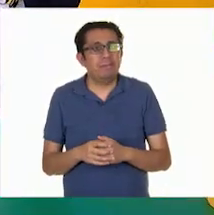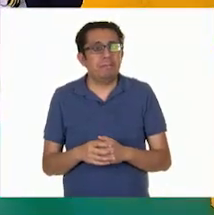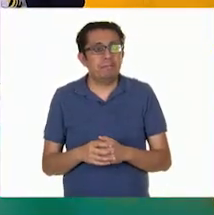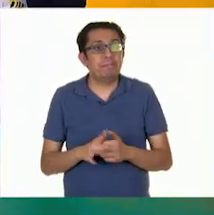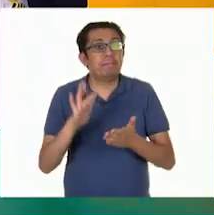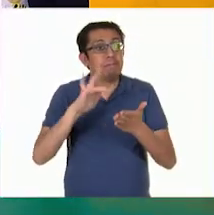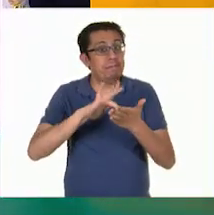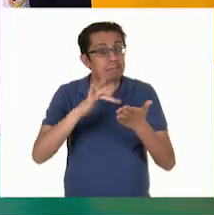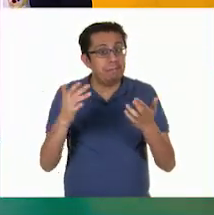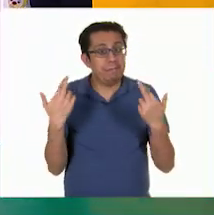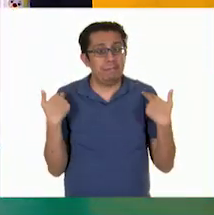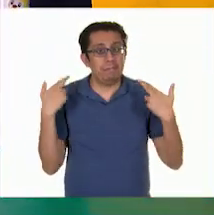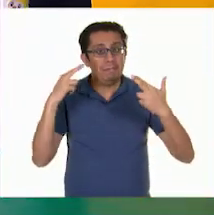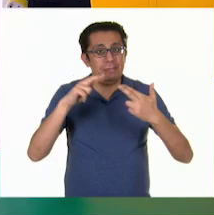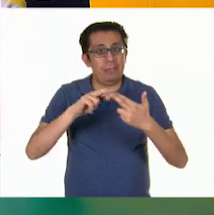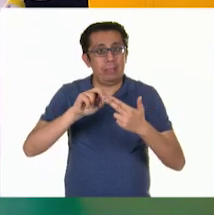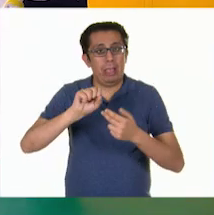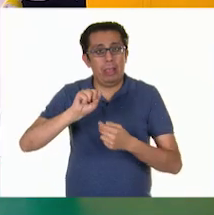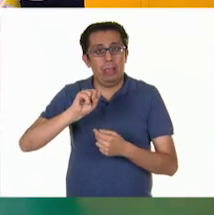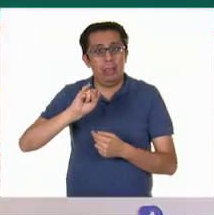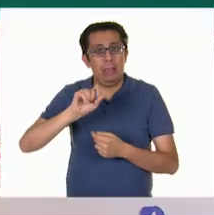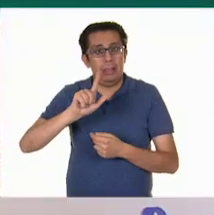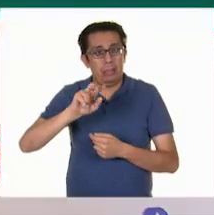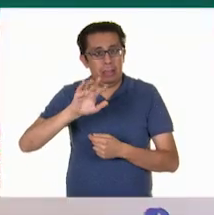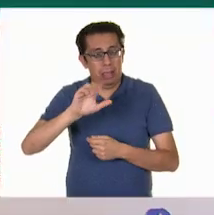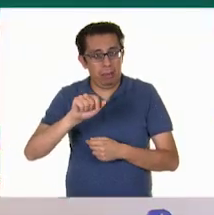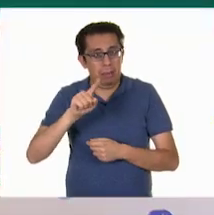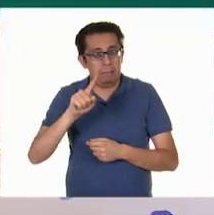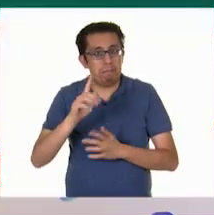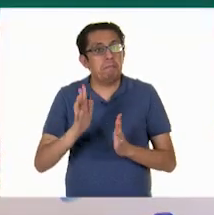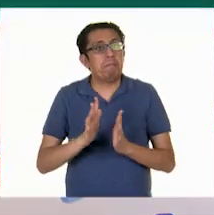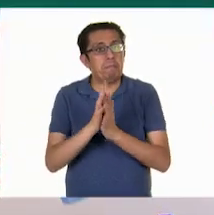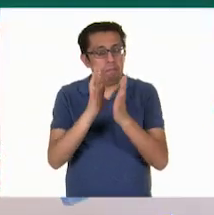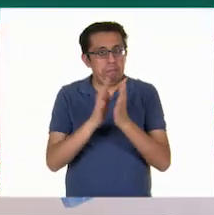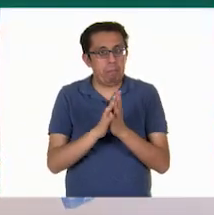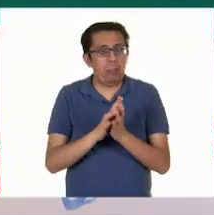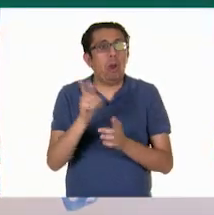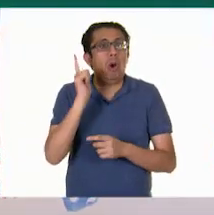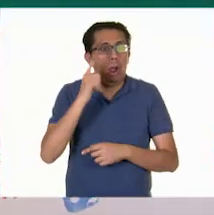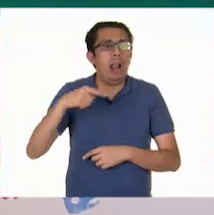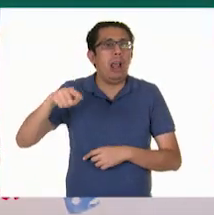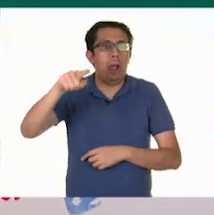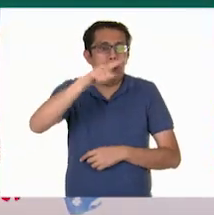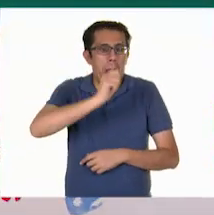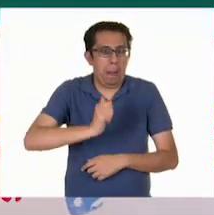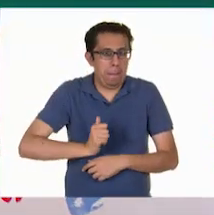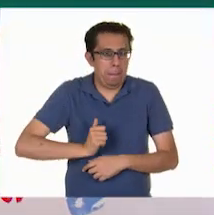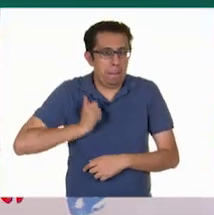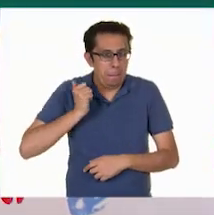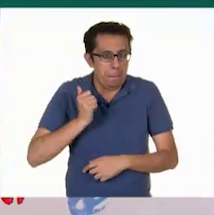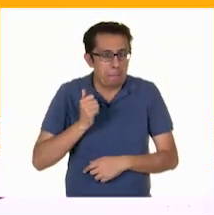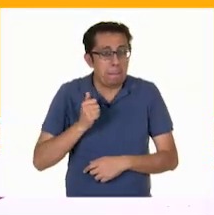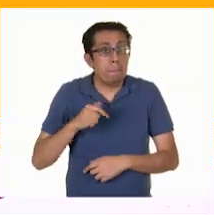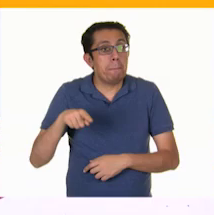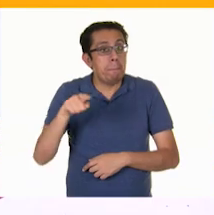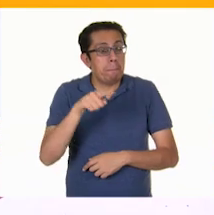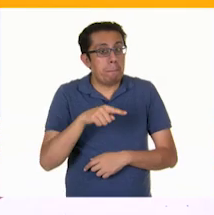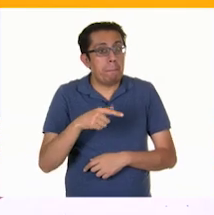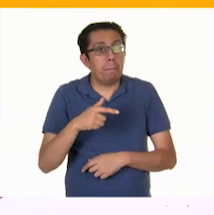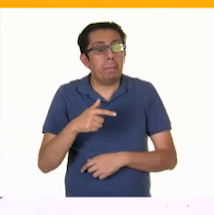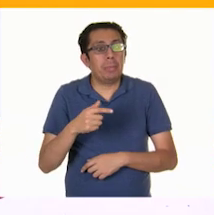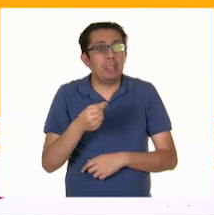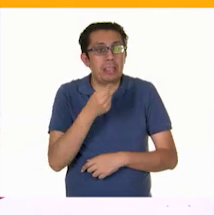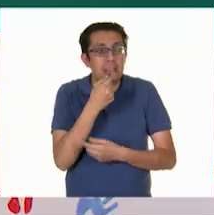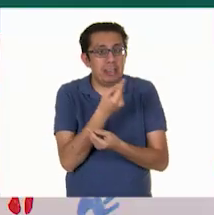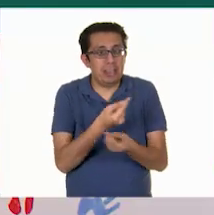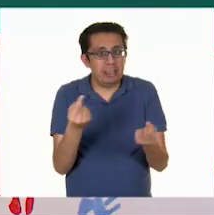Pues muchas gracias a la maestra Silvia Conde por participar en este diálogo. Esperemos que haya sido de utilidad. Gloria, niñas, niños y adolescentes, hasta